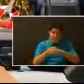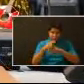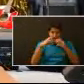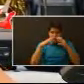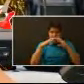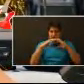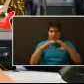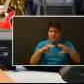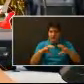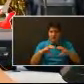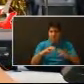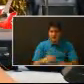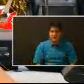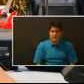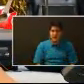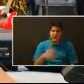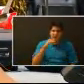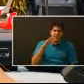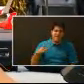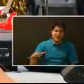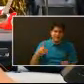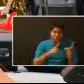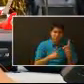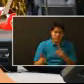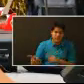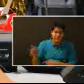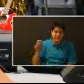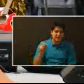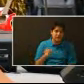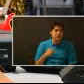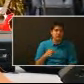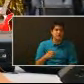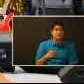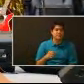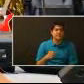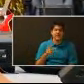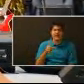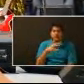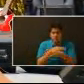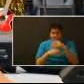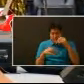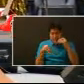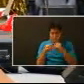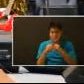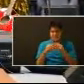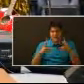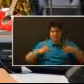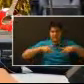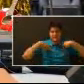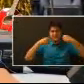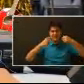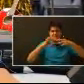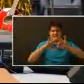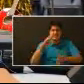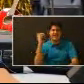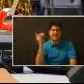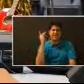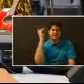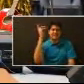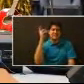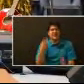los amargados, los perseguidos, se convirtieron en los valientes de David. A veces